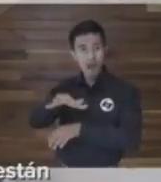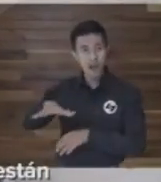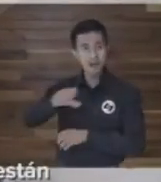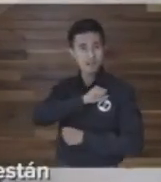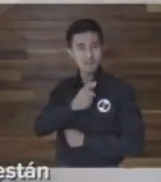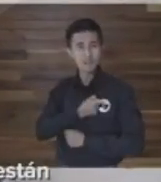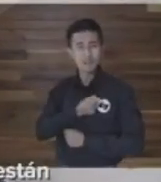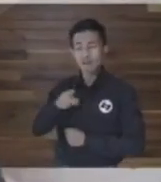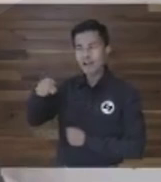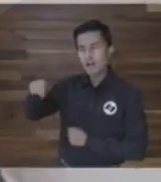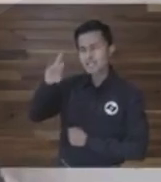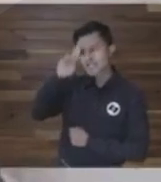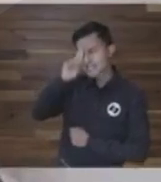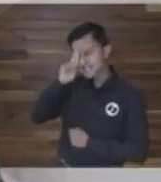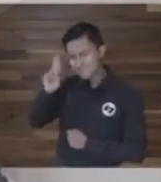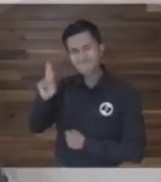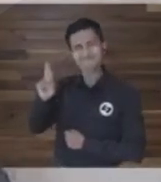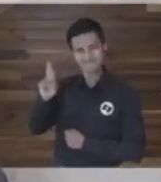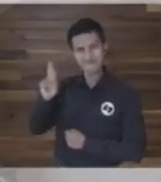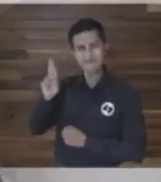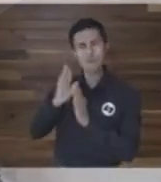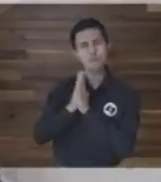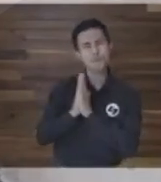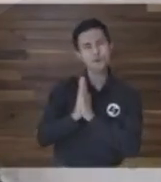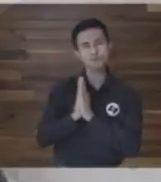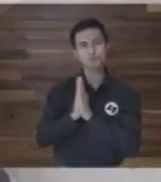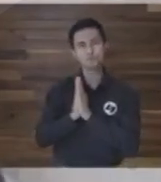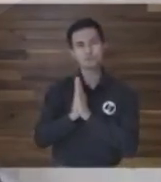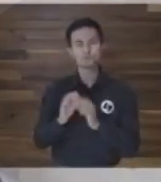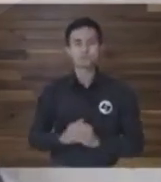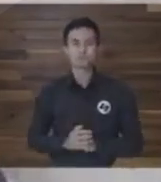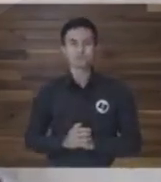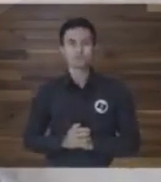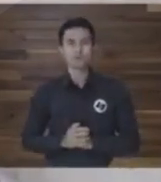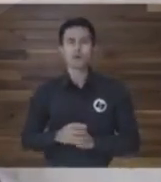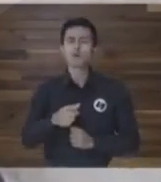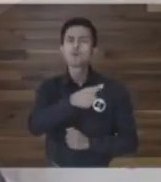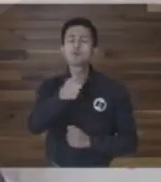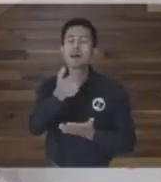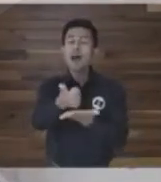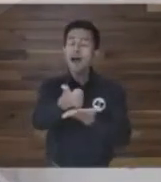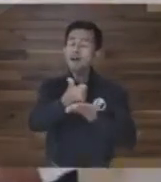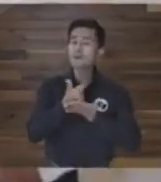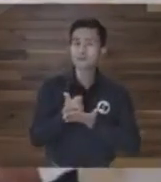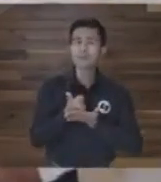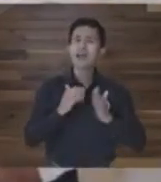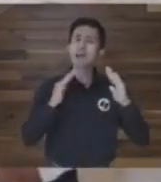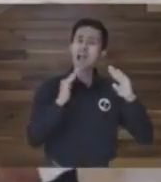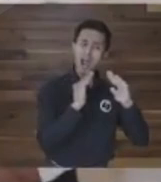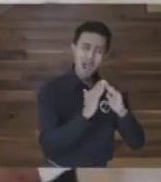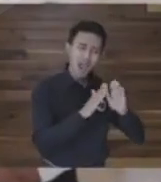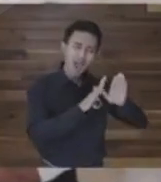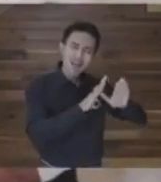batalla ante el COVID-19. A todos les digo que somos un gran equipo y les pido nuevamente que nos ayuden.